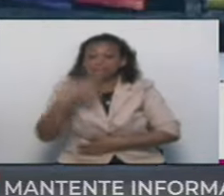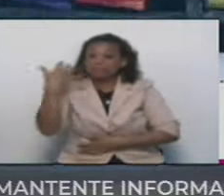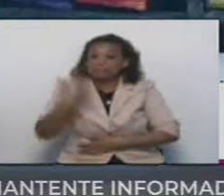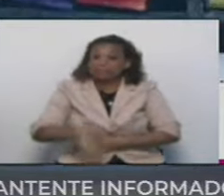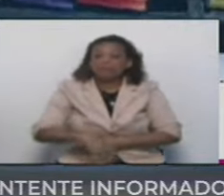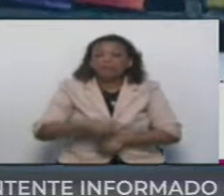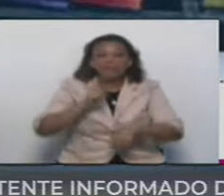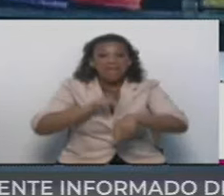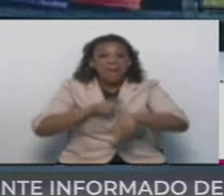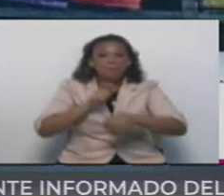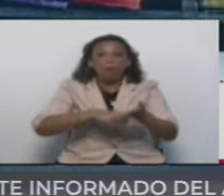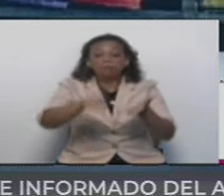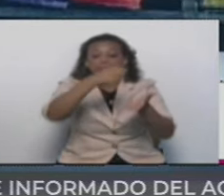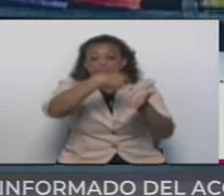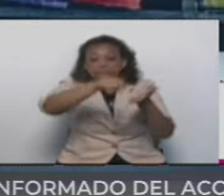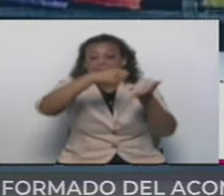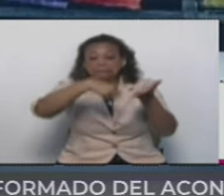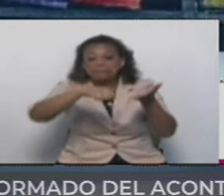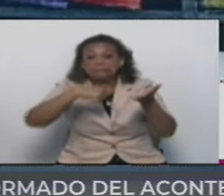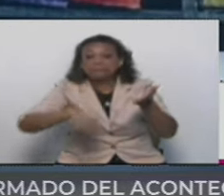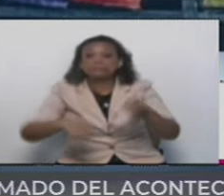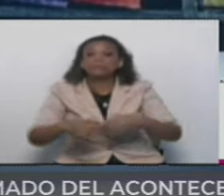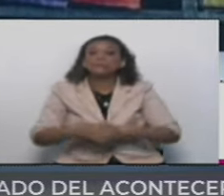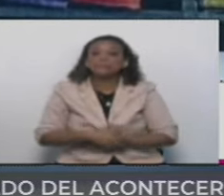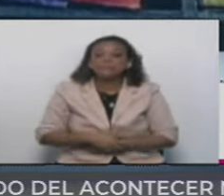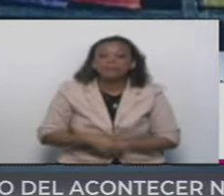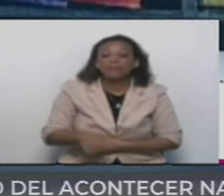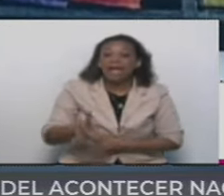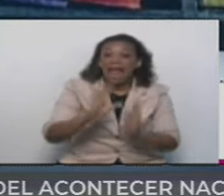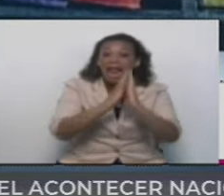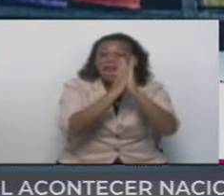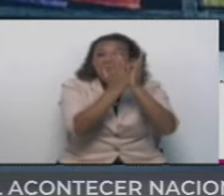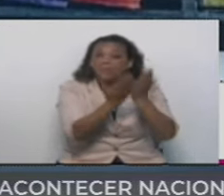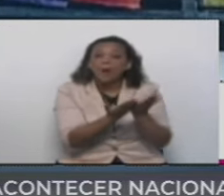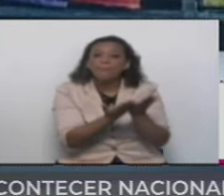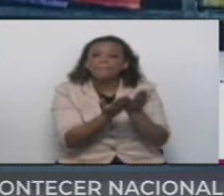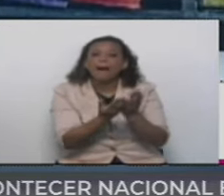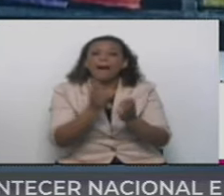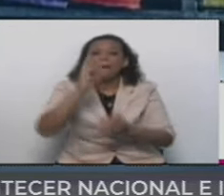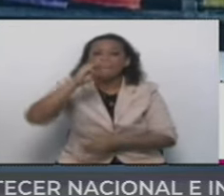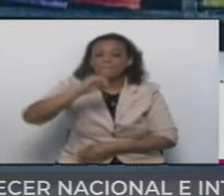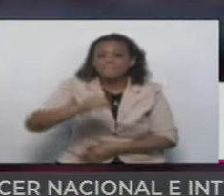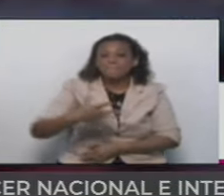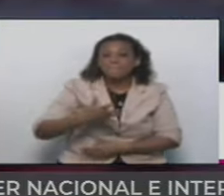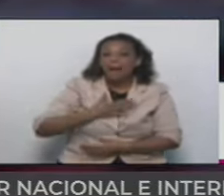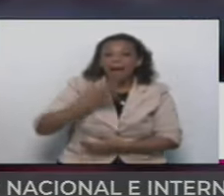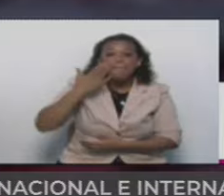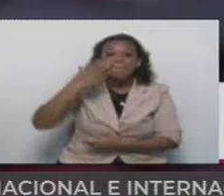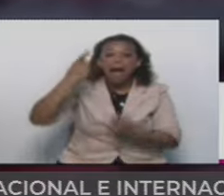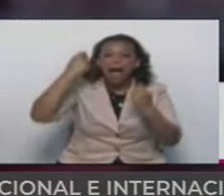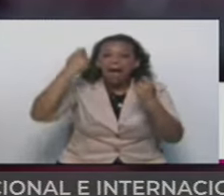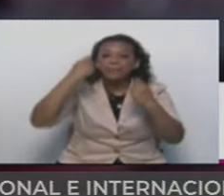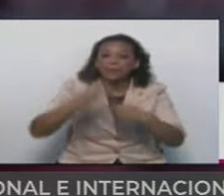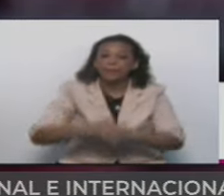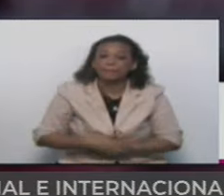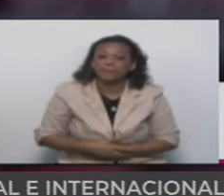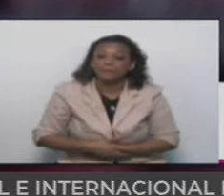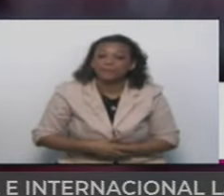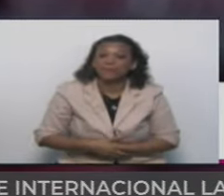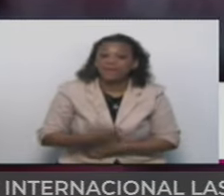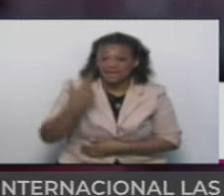Tiene tiempo para echarle varilla a la oposición y para escribir el libro de Maja Mía, que debe convertirse en película, Ernesto